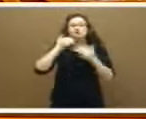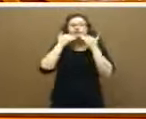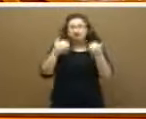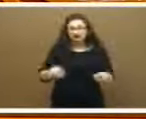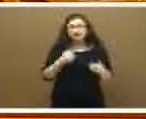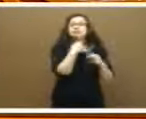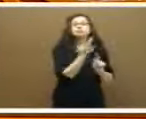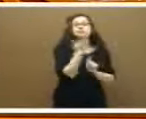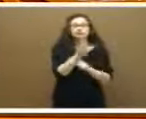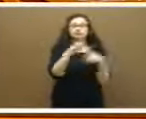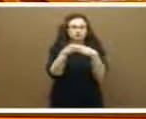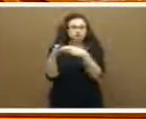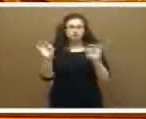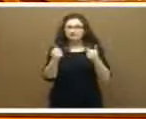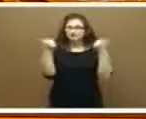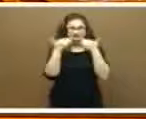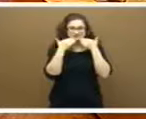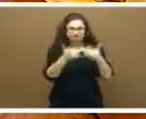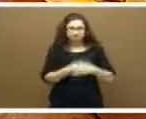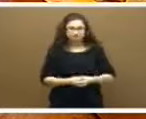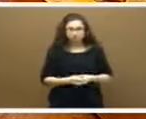Nada más y muchas gracias.